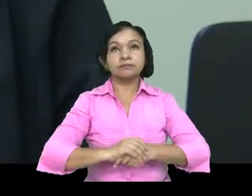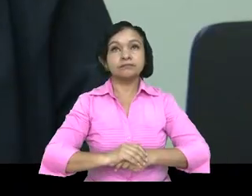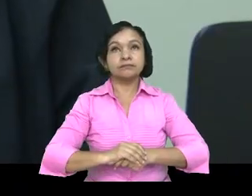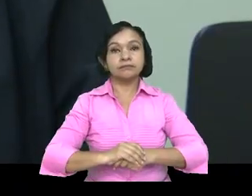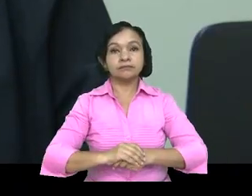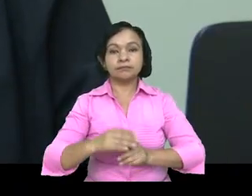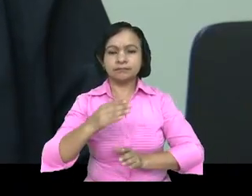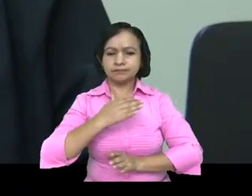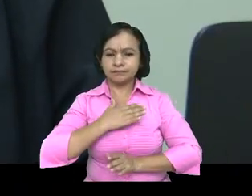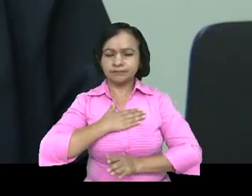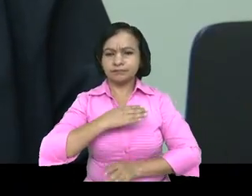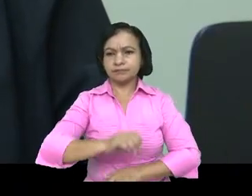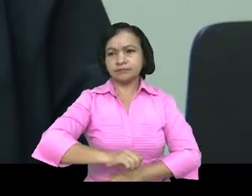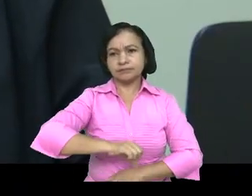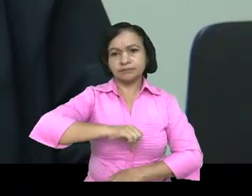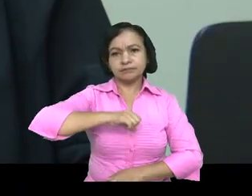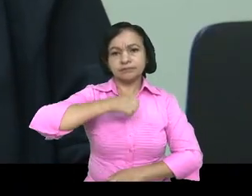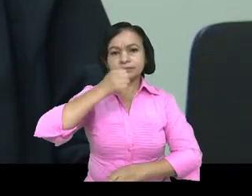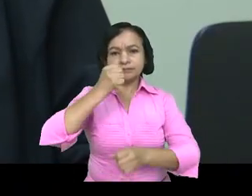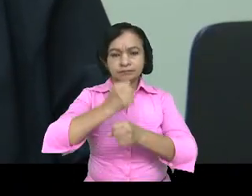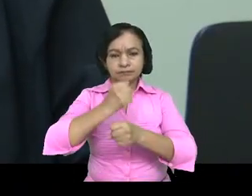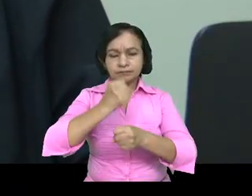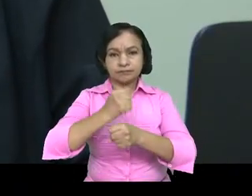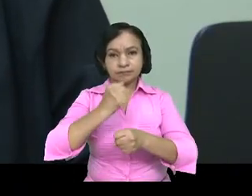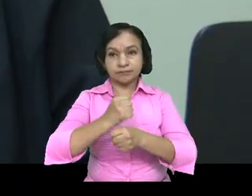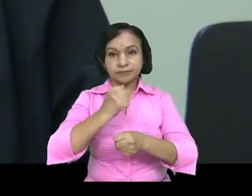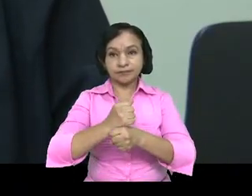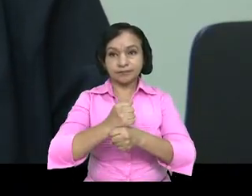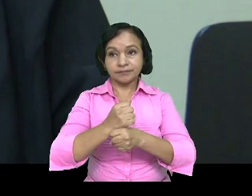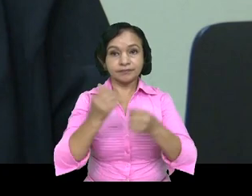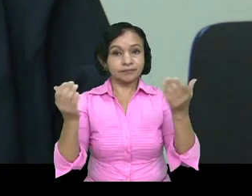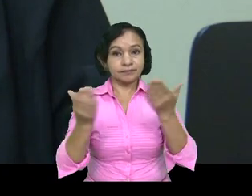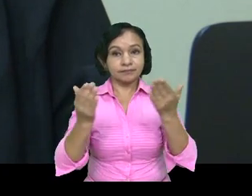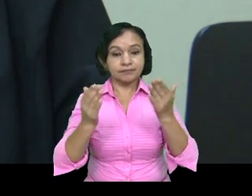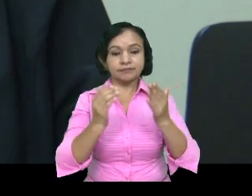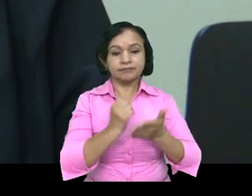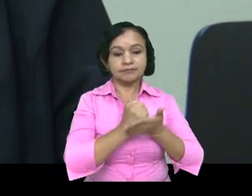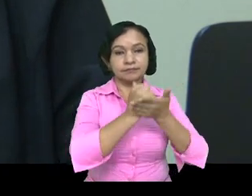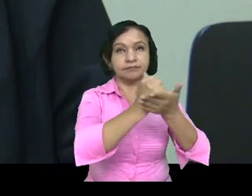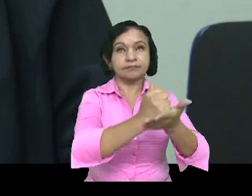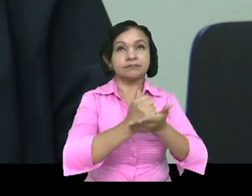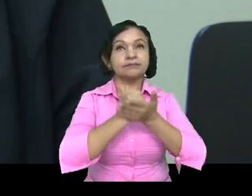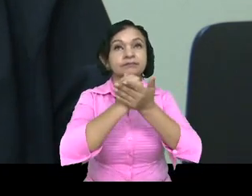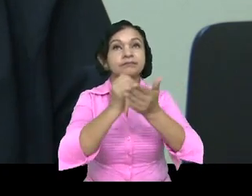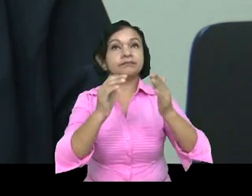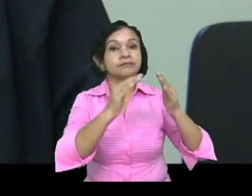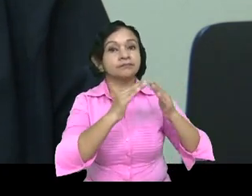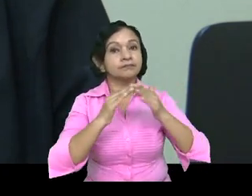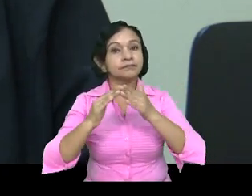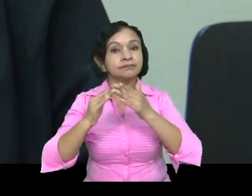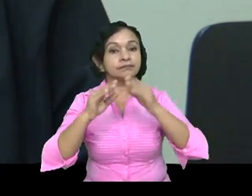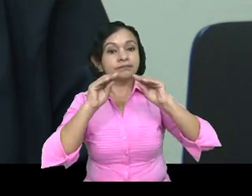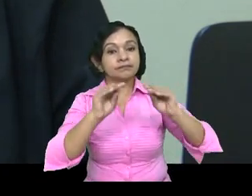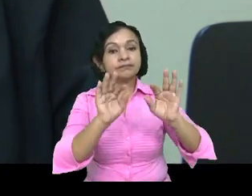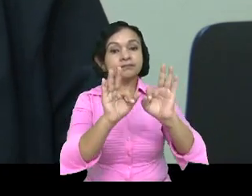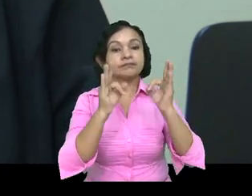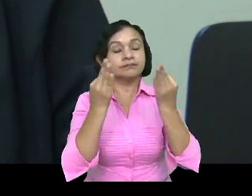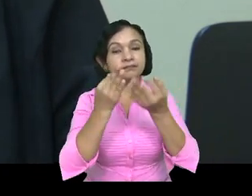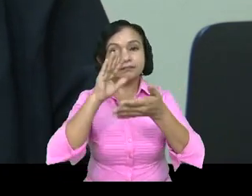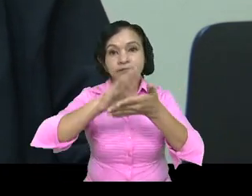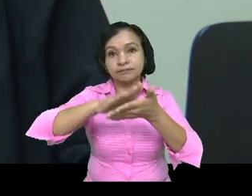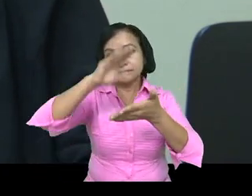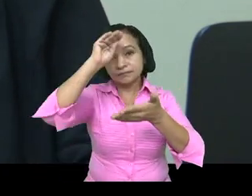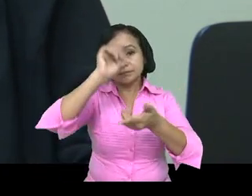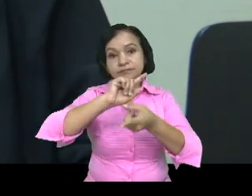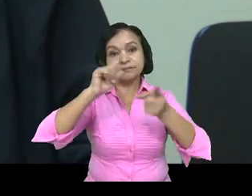sido un orgullo trabajar en pro de las comunidades, en el empoderamiento de las familias, en la